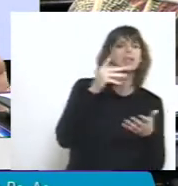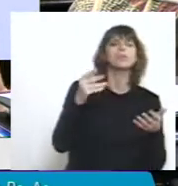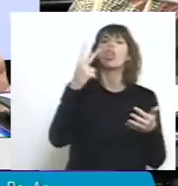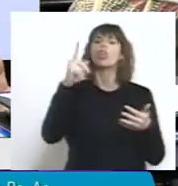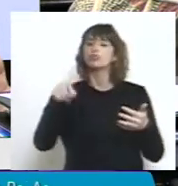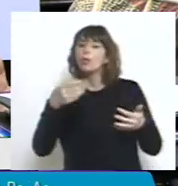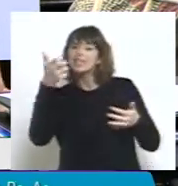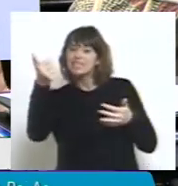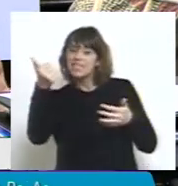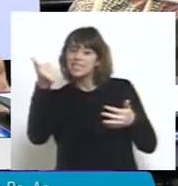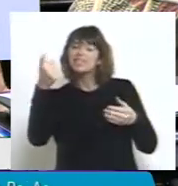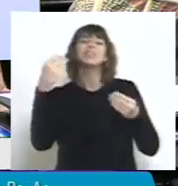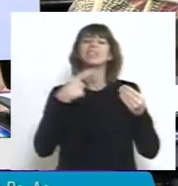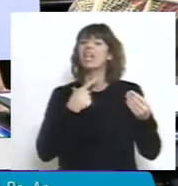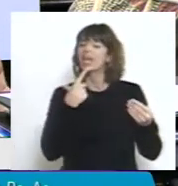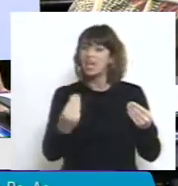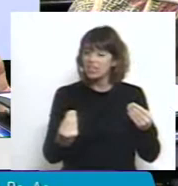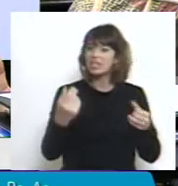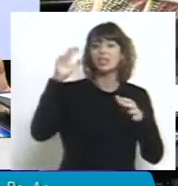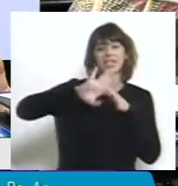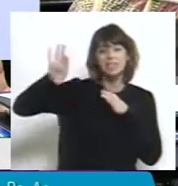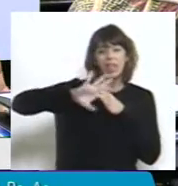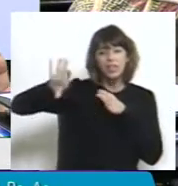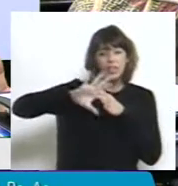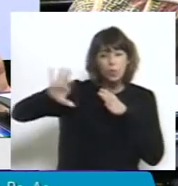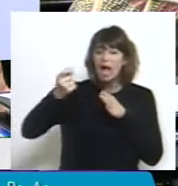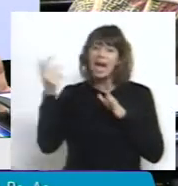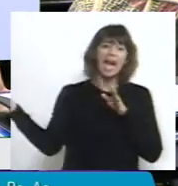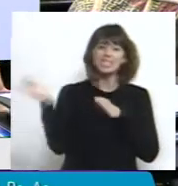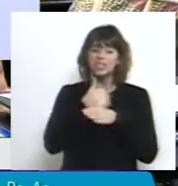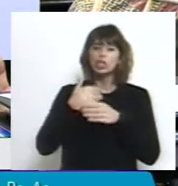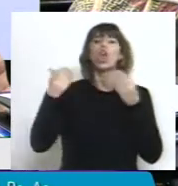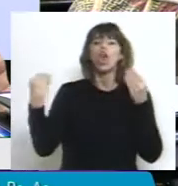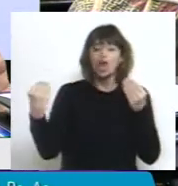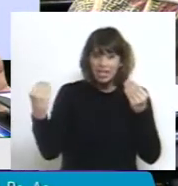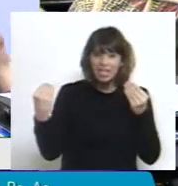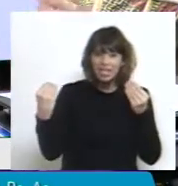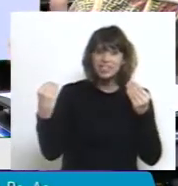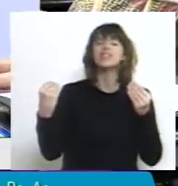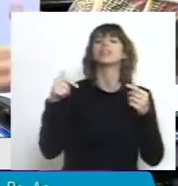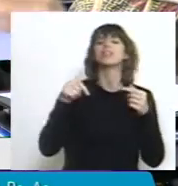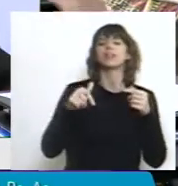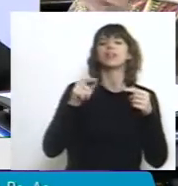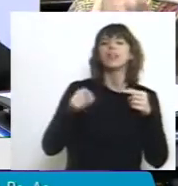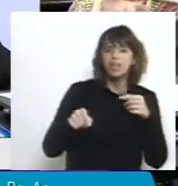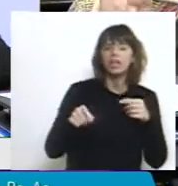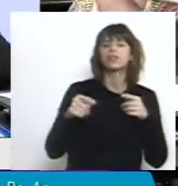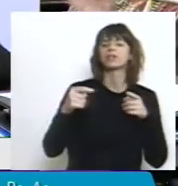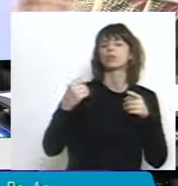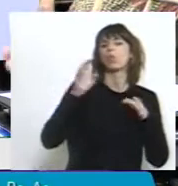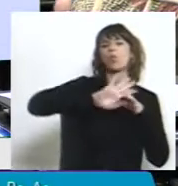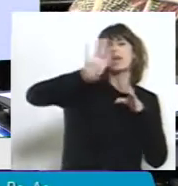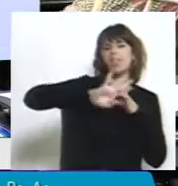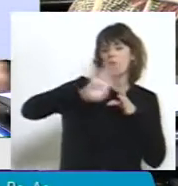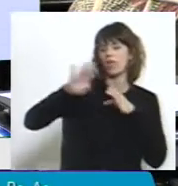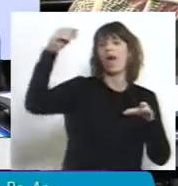mayor parte de deuda que está en ese resultado financiero es deuda intraestatal, o sea que es deuda renovable dentro